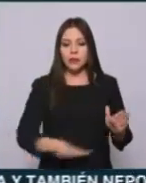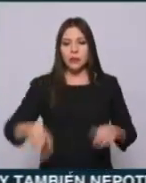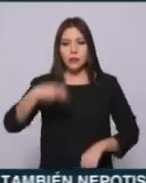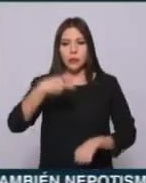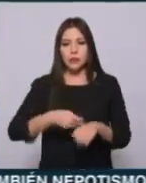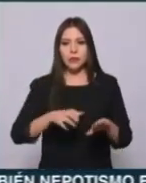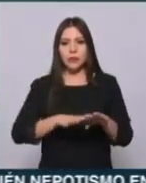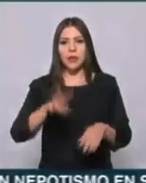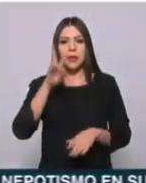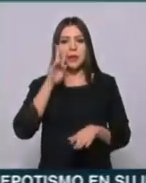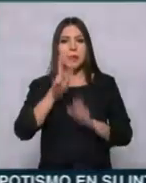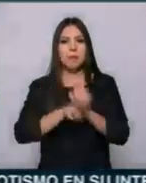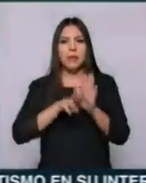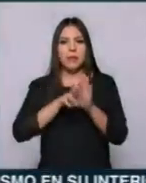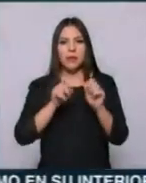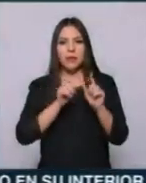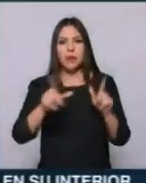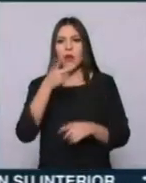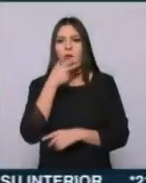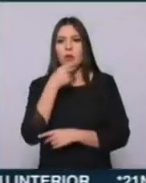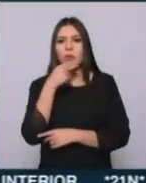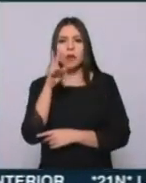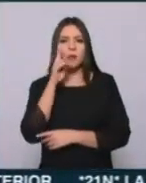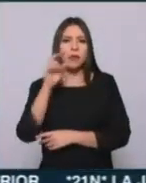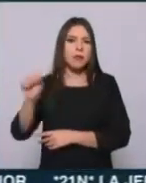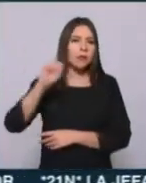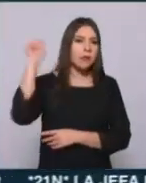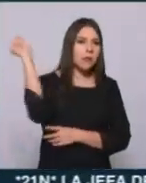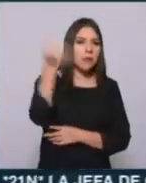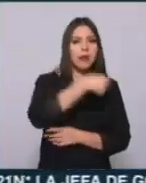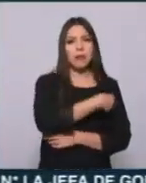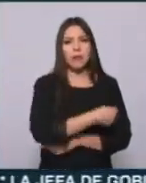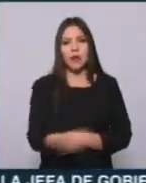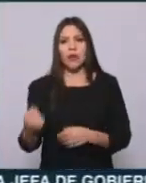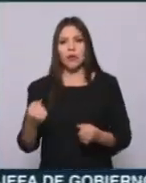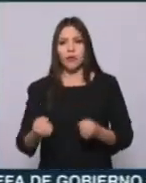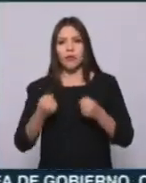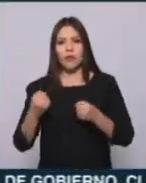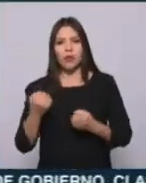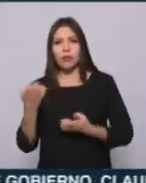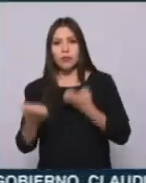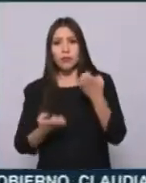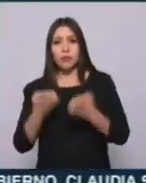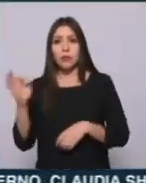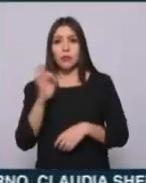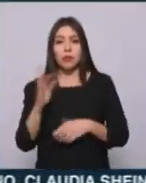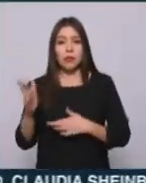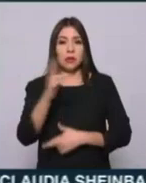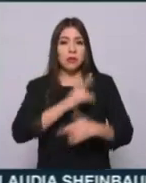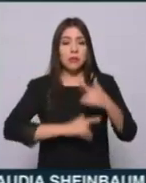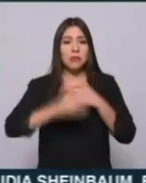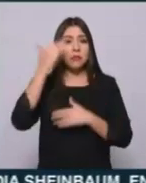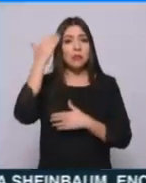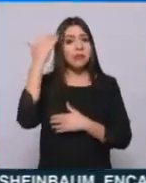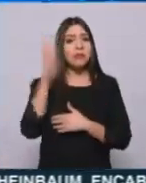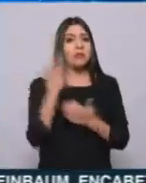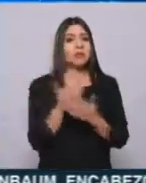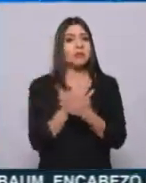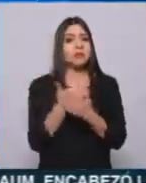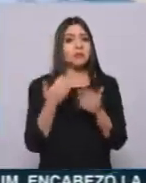la LTA, se puede ver cómo el británico afina sus golpes y entrena a cierta intensidad, aunque su regreso podría aún tardar al menos 6 meses